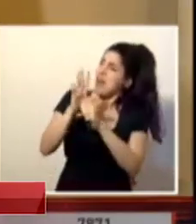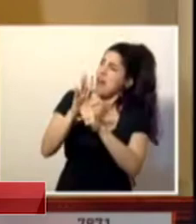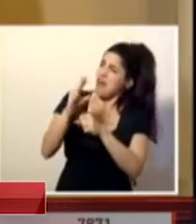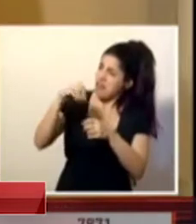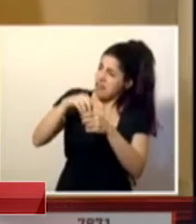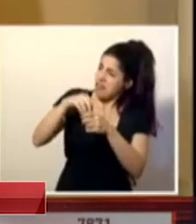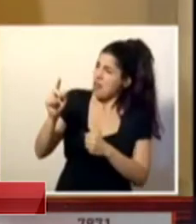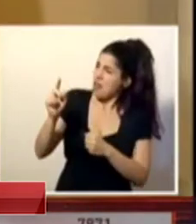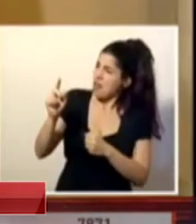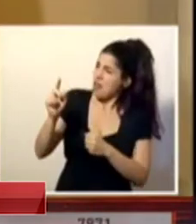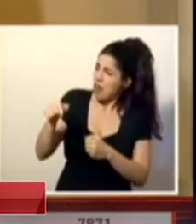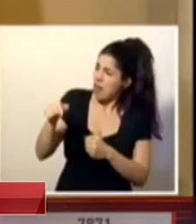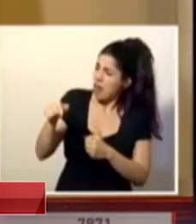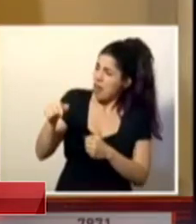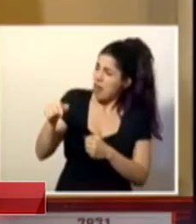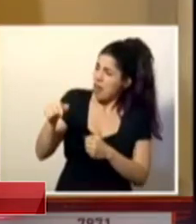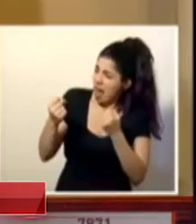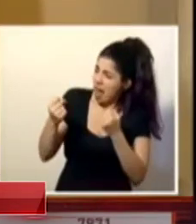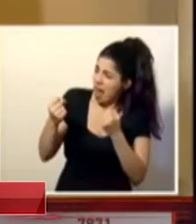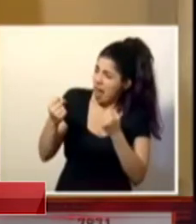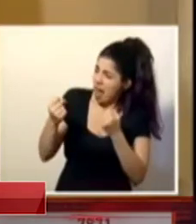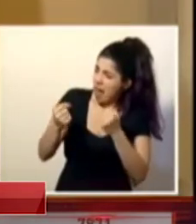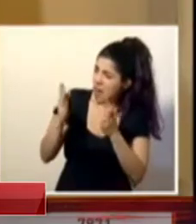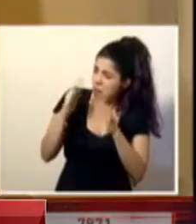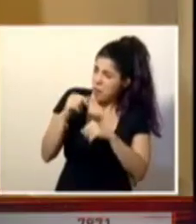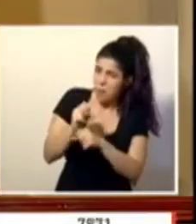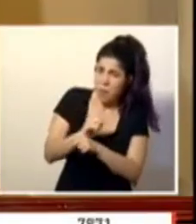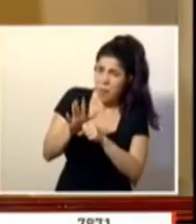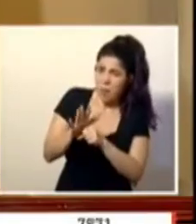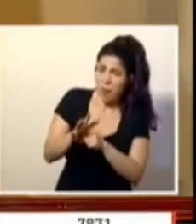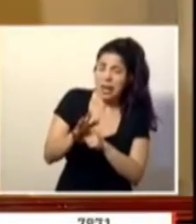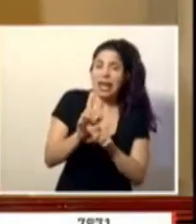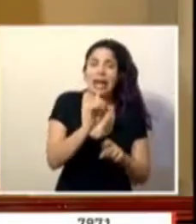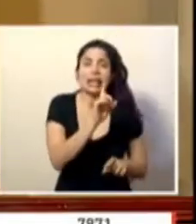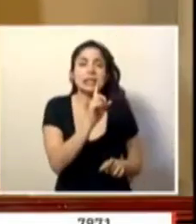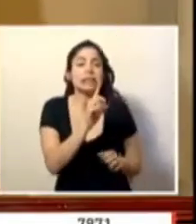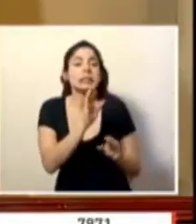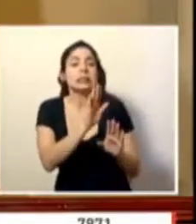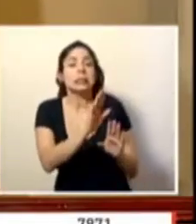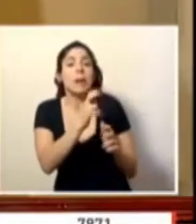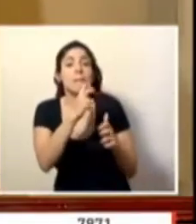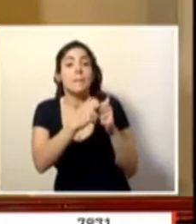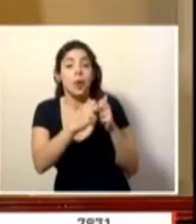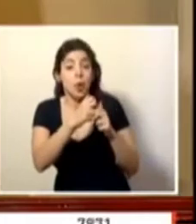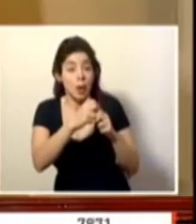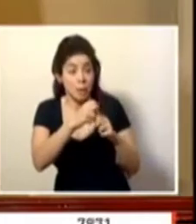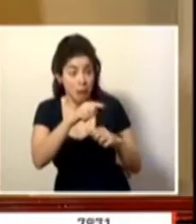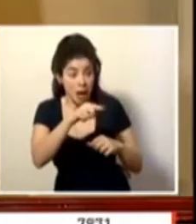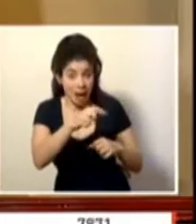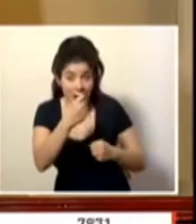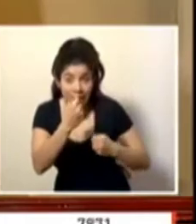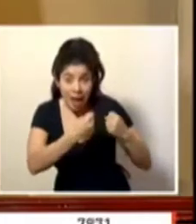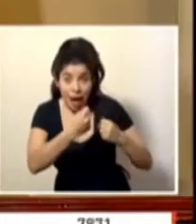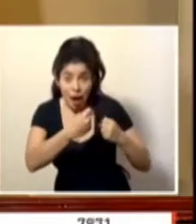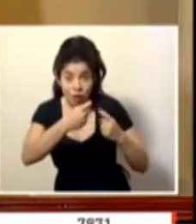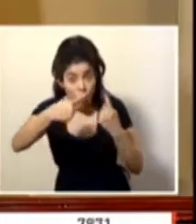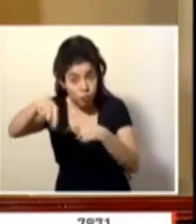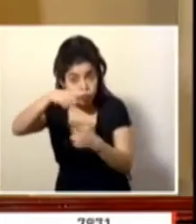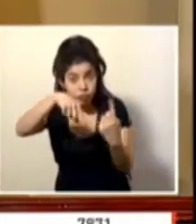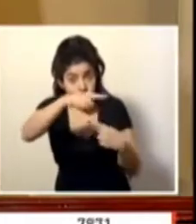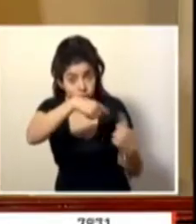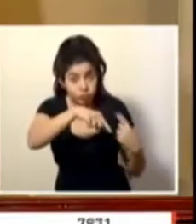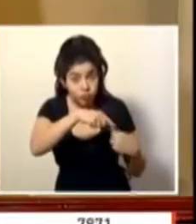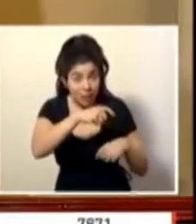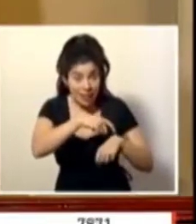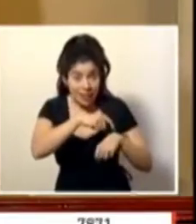en los carros, los carros no transmiten el COVID. El problema no es la circulación del vehículo durante el periodo